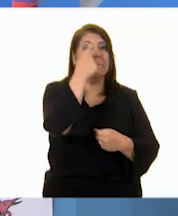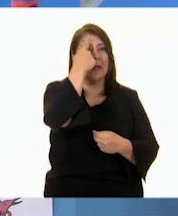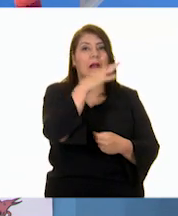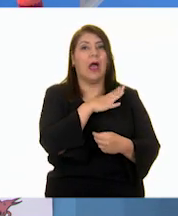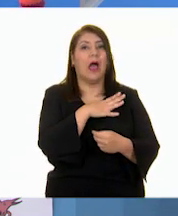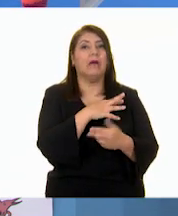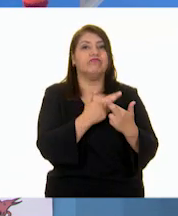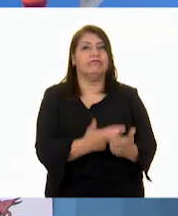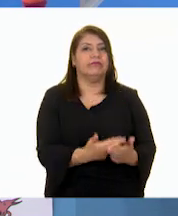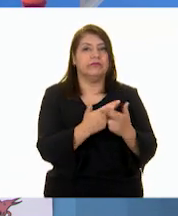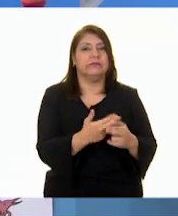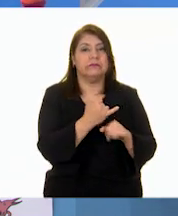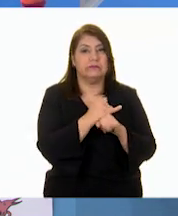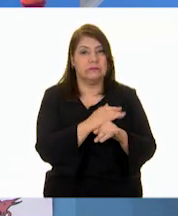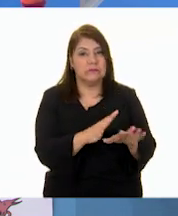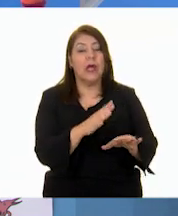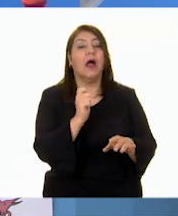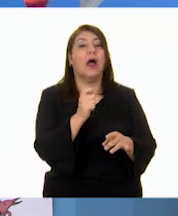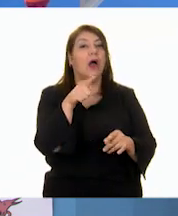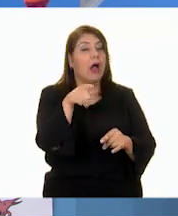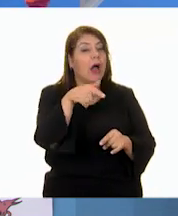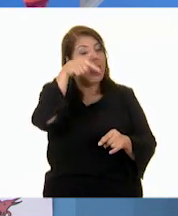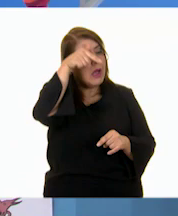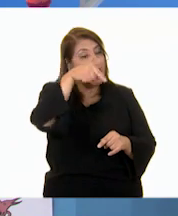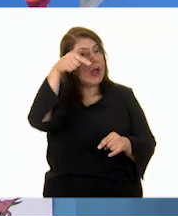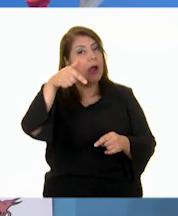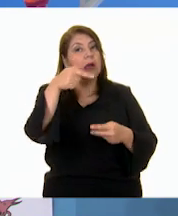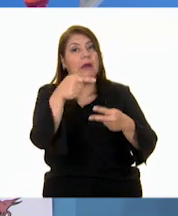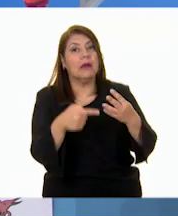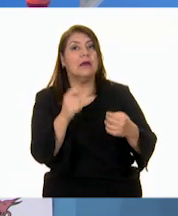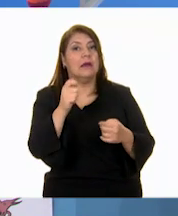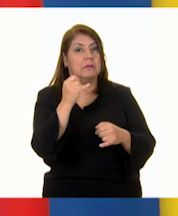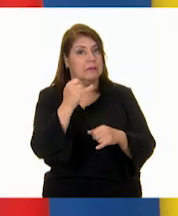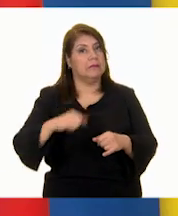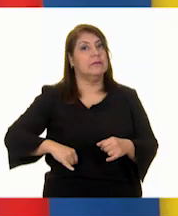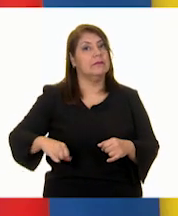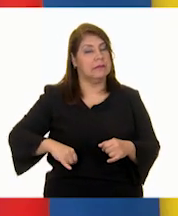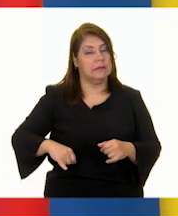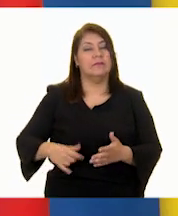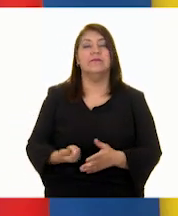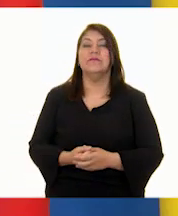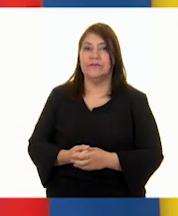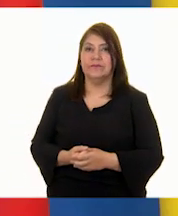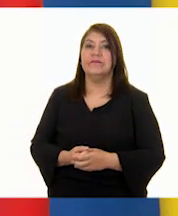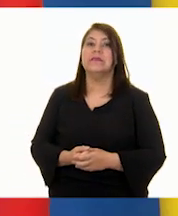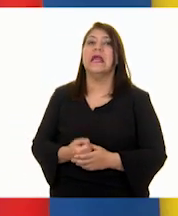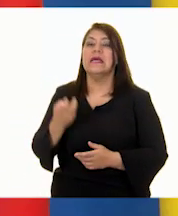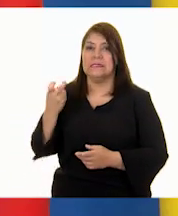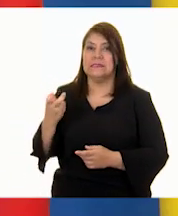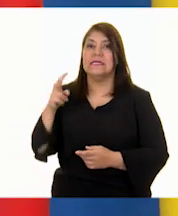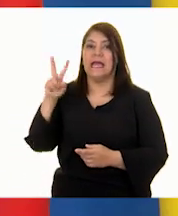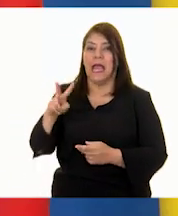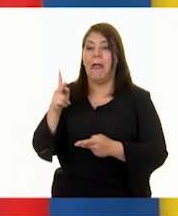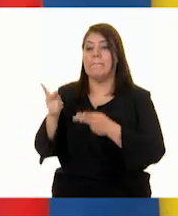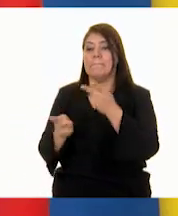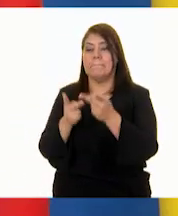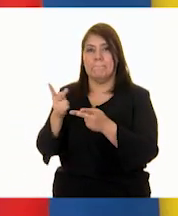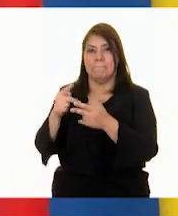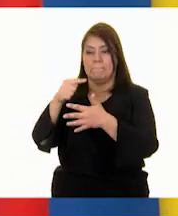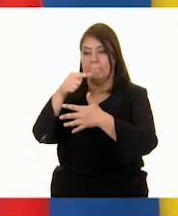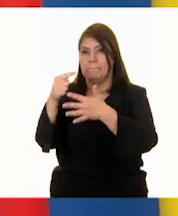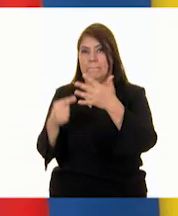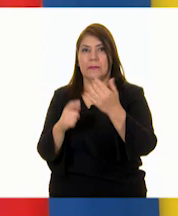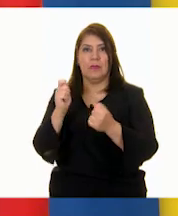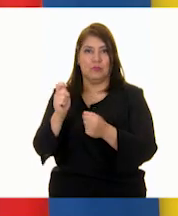y seguro que van a encontrar datos muy interesantes. Sí, y ese es nuestro cuestionario, maestro Francisco. ¿Qué